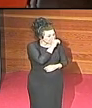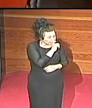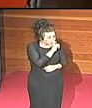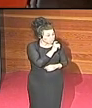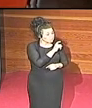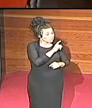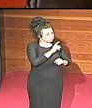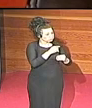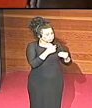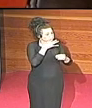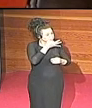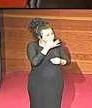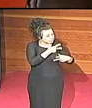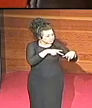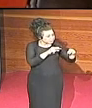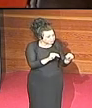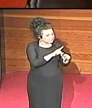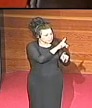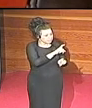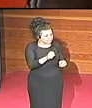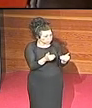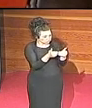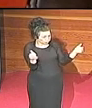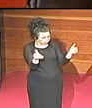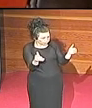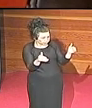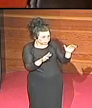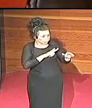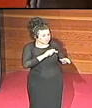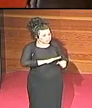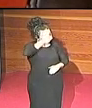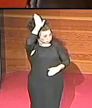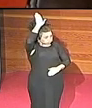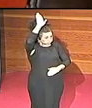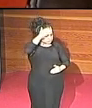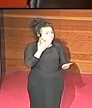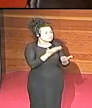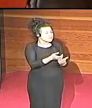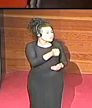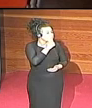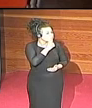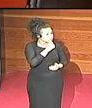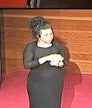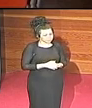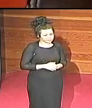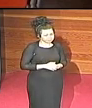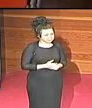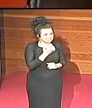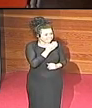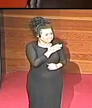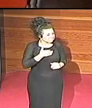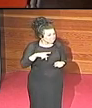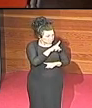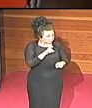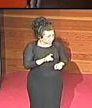galdera txanda bat zabalduko dela, mesedez altxatu eskua eta eskatu mikrofonoa. Galderak egiterako